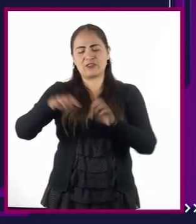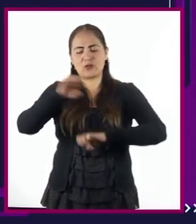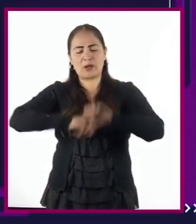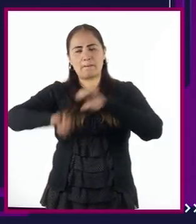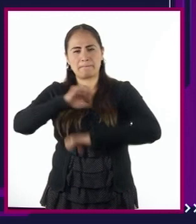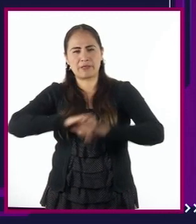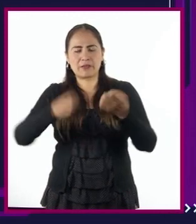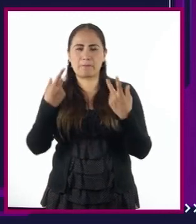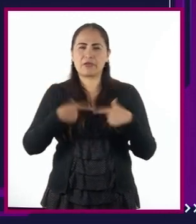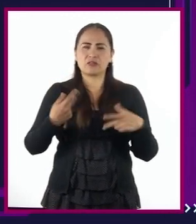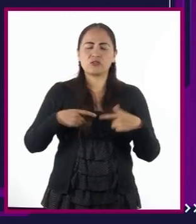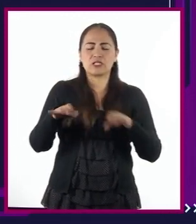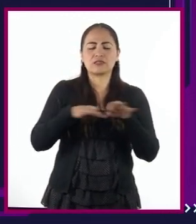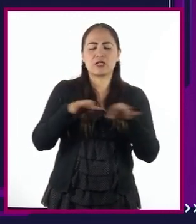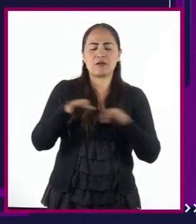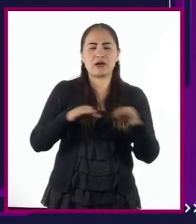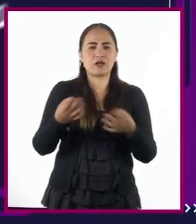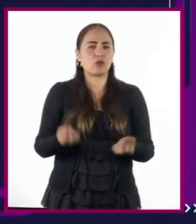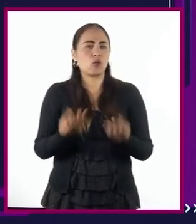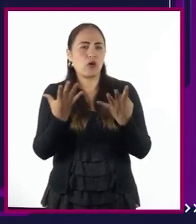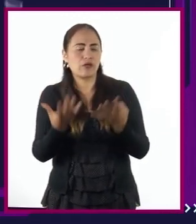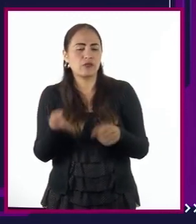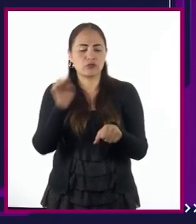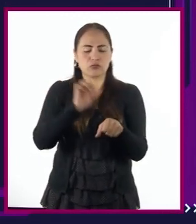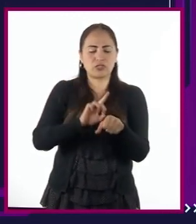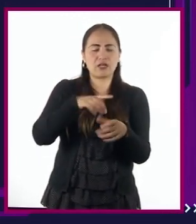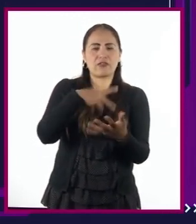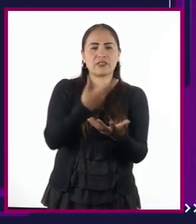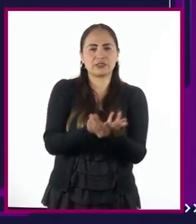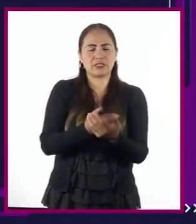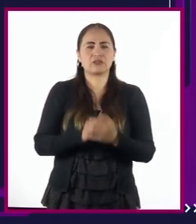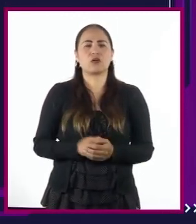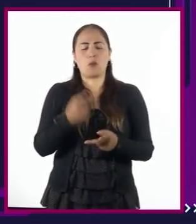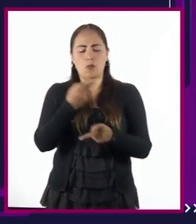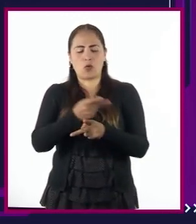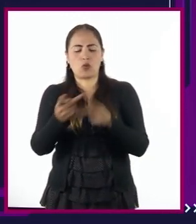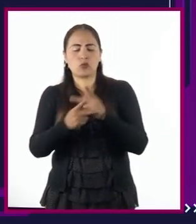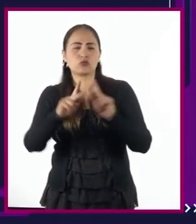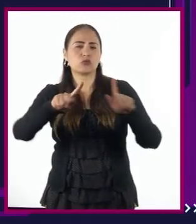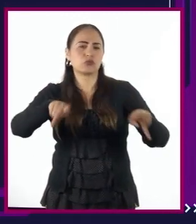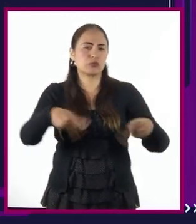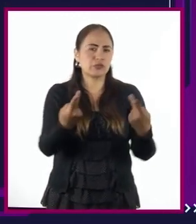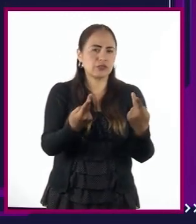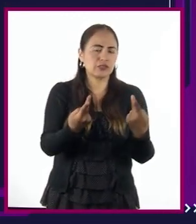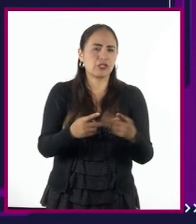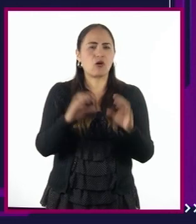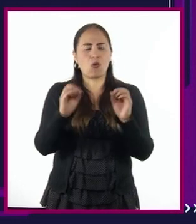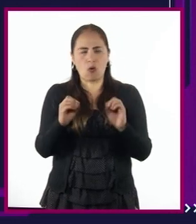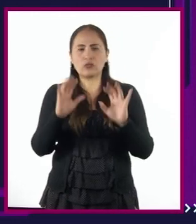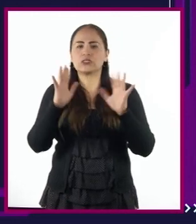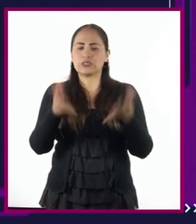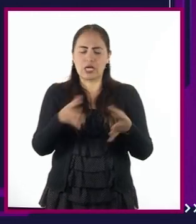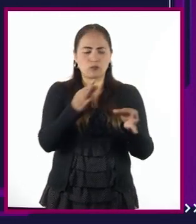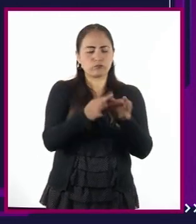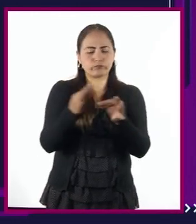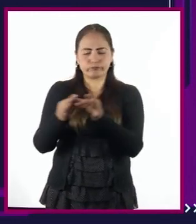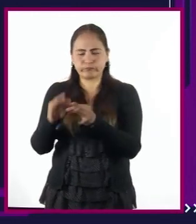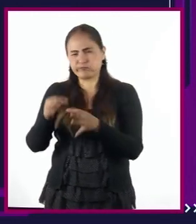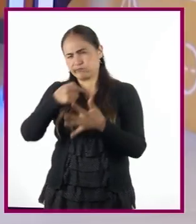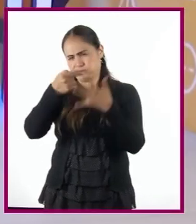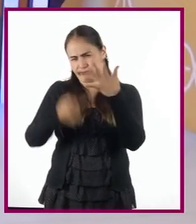de empleados, días de descanso, la cantidad de productos a vender o tener preparado, entre